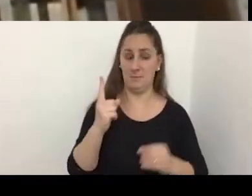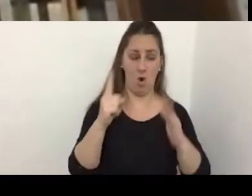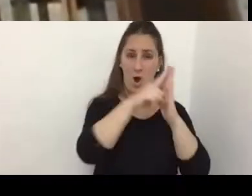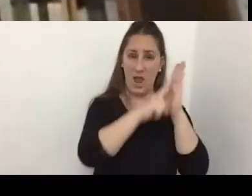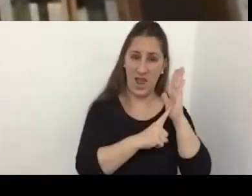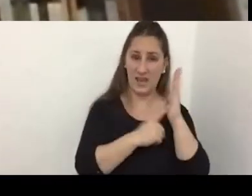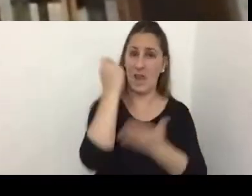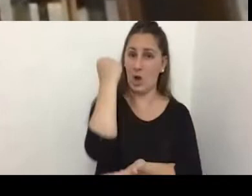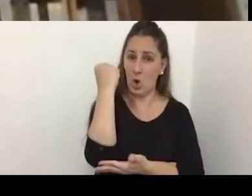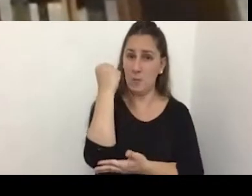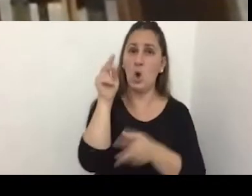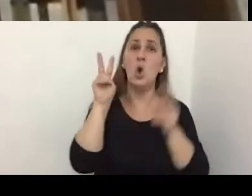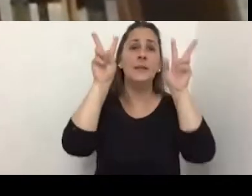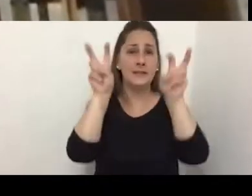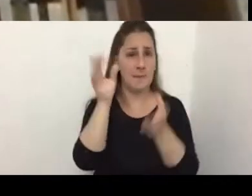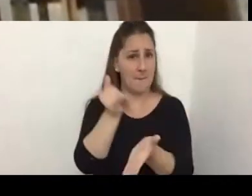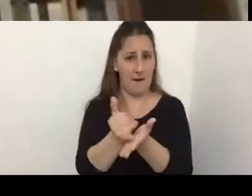menor.